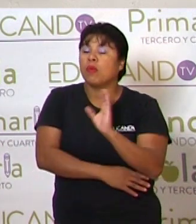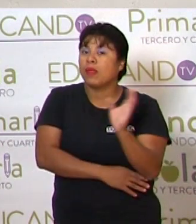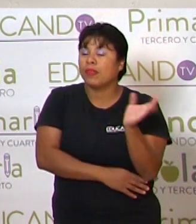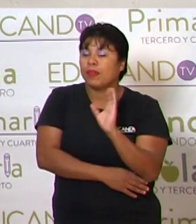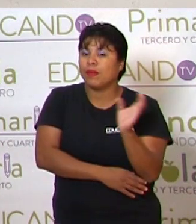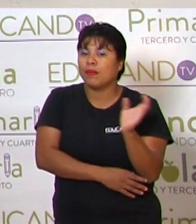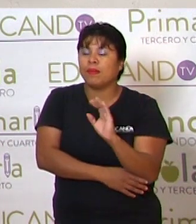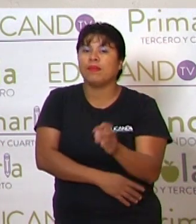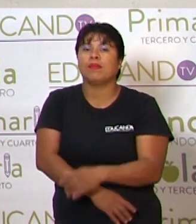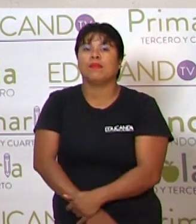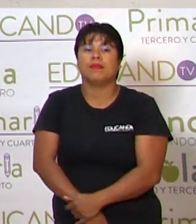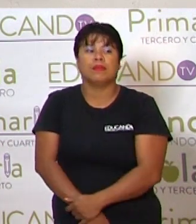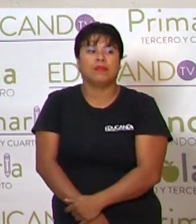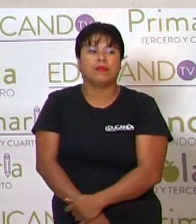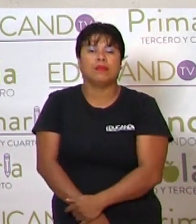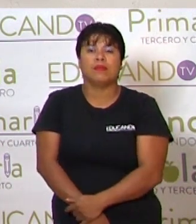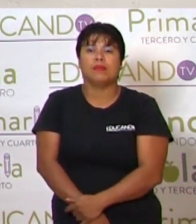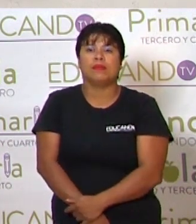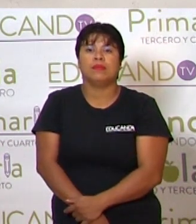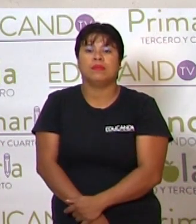cuando